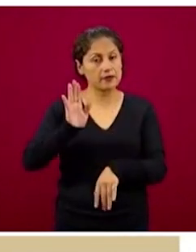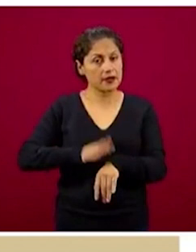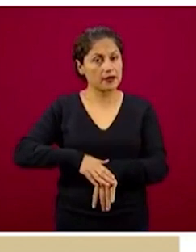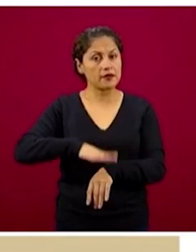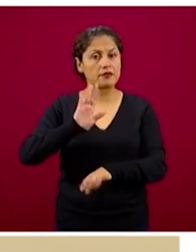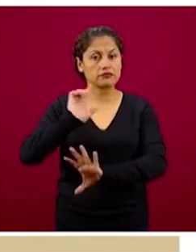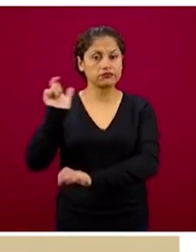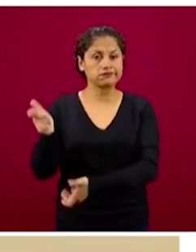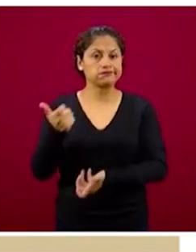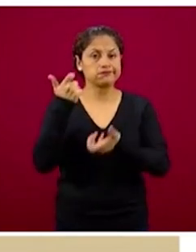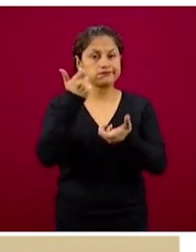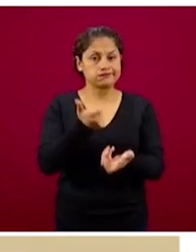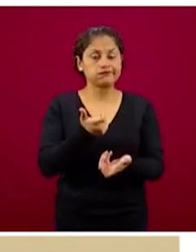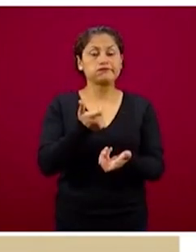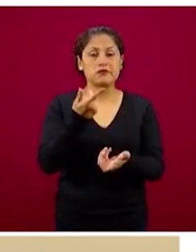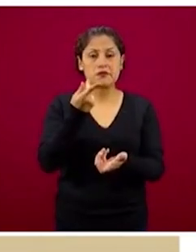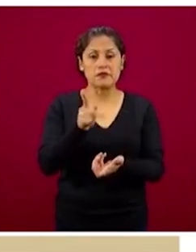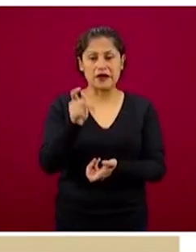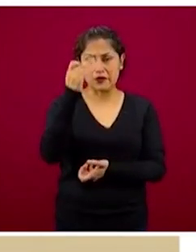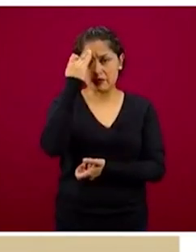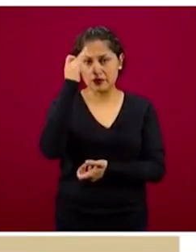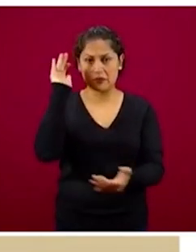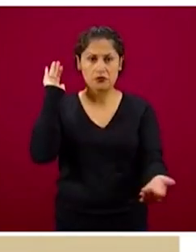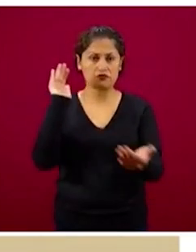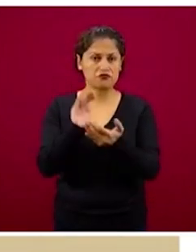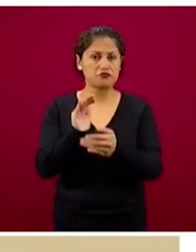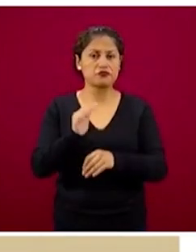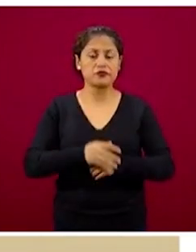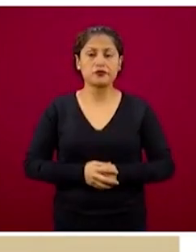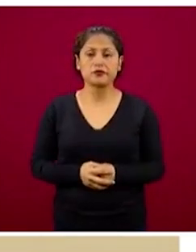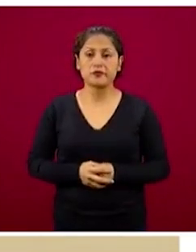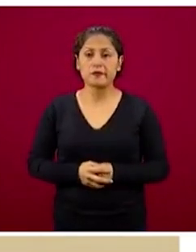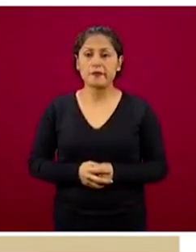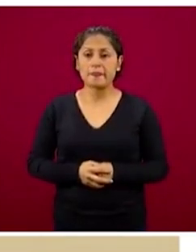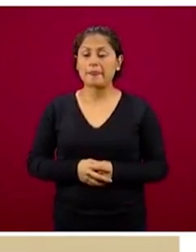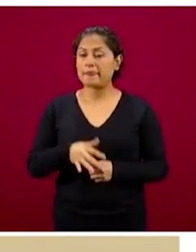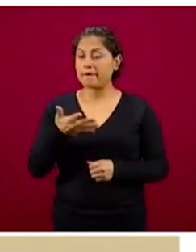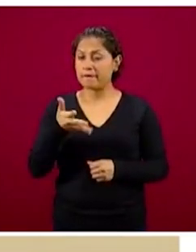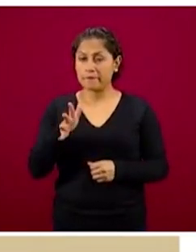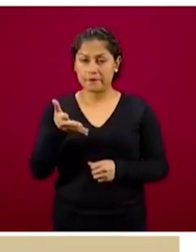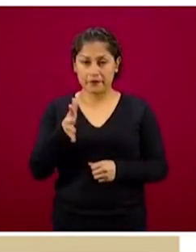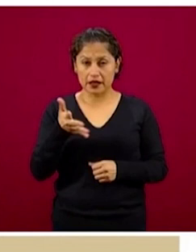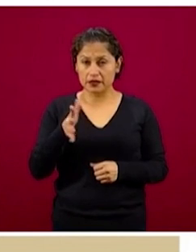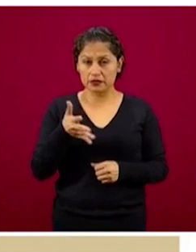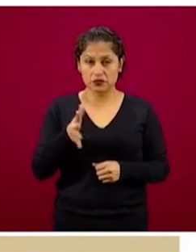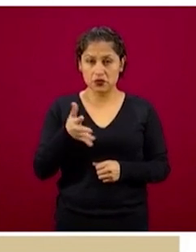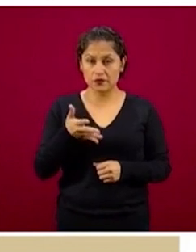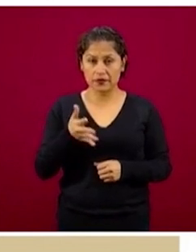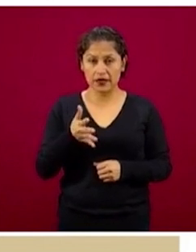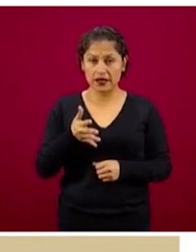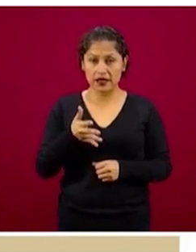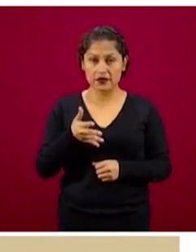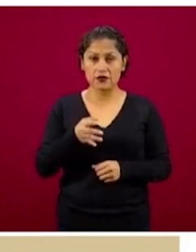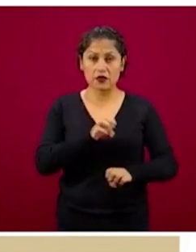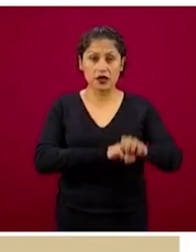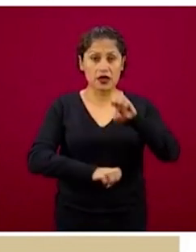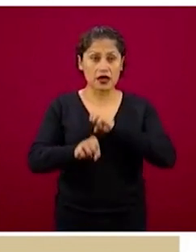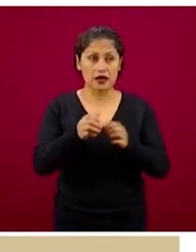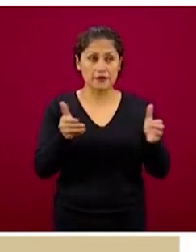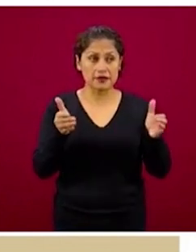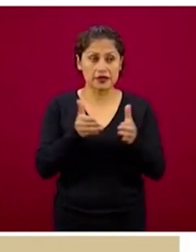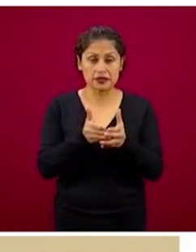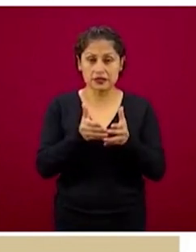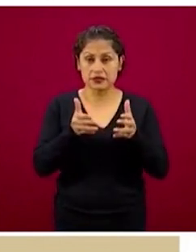en un lapso de tiempo muy corto en promedio la tasa a la que acceden las pequeñas y medianas